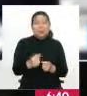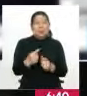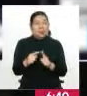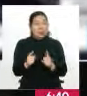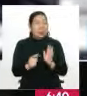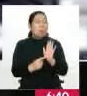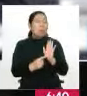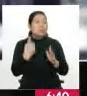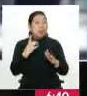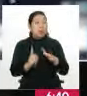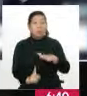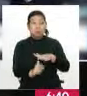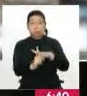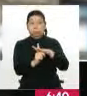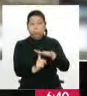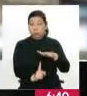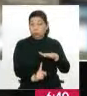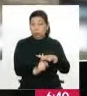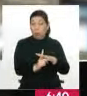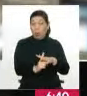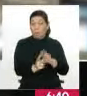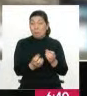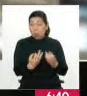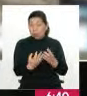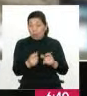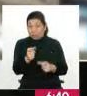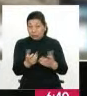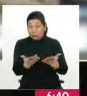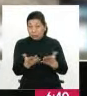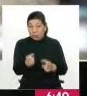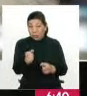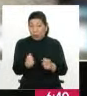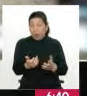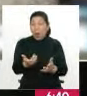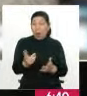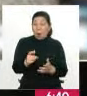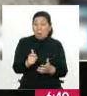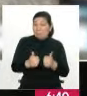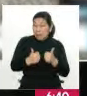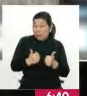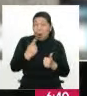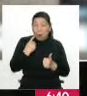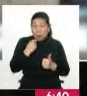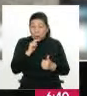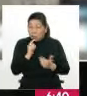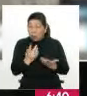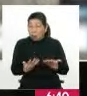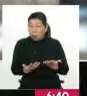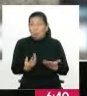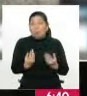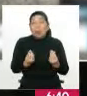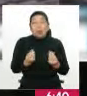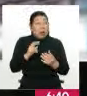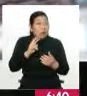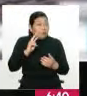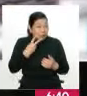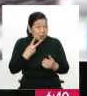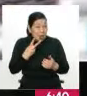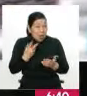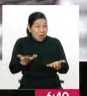subvariantes o aparecen? ¿Es por el gran universo de ciudadanos y ciudadanas? ¿Es porque de pronto al final